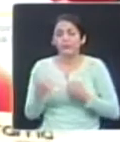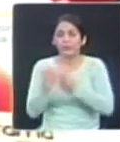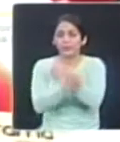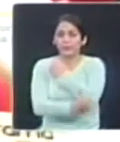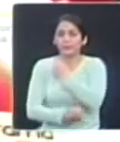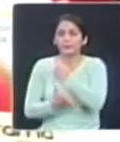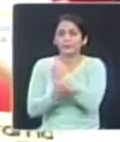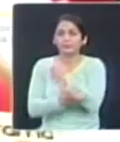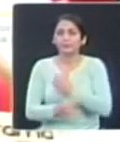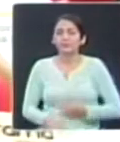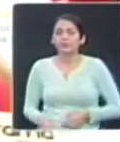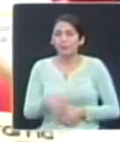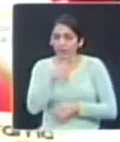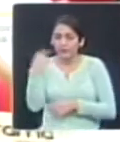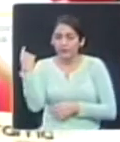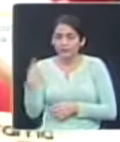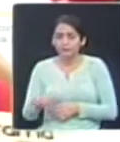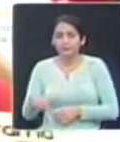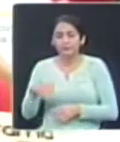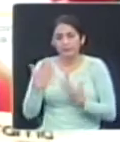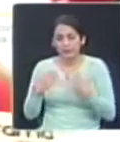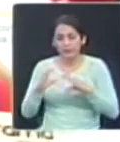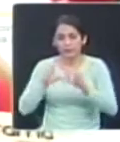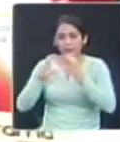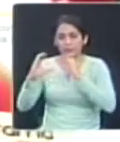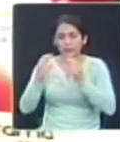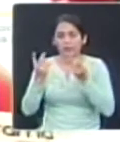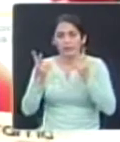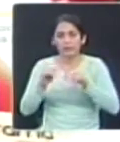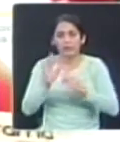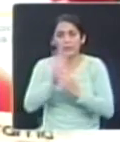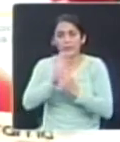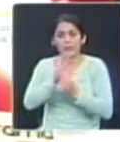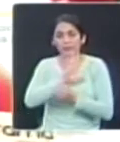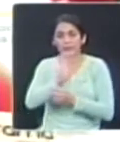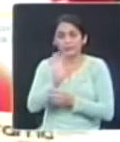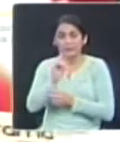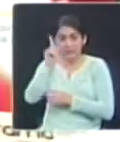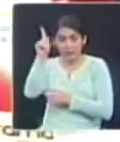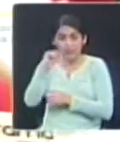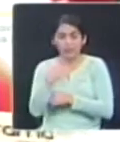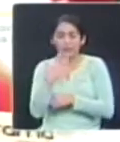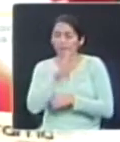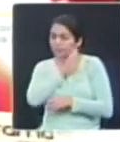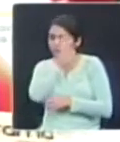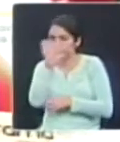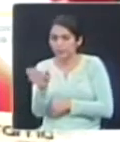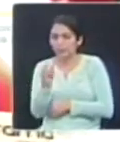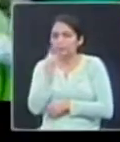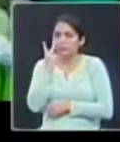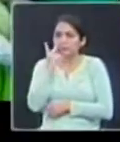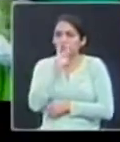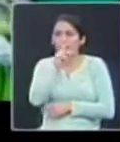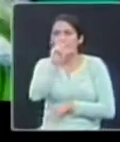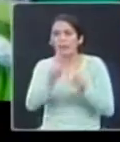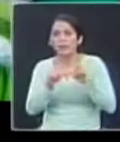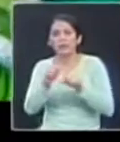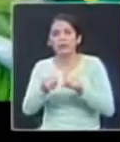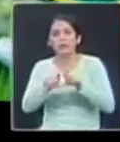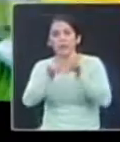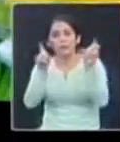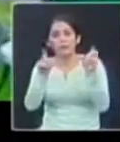por ejemplo, de la Gulf Food de Dubái, en donde estuvieron presentes al menos 11